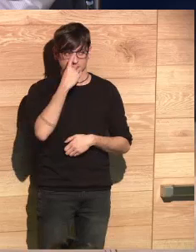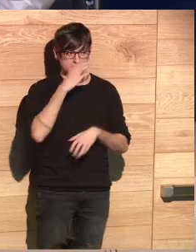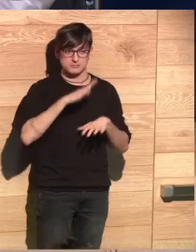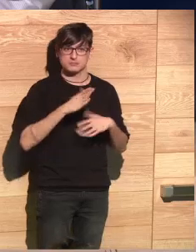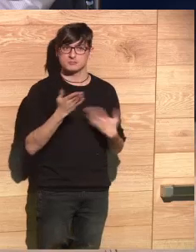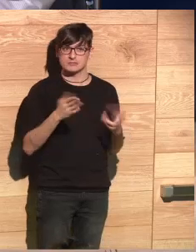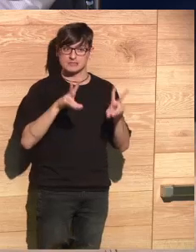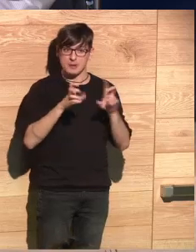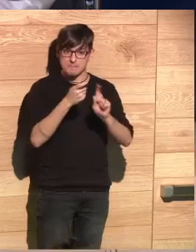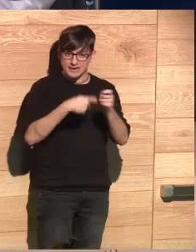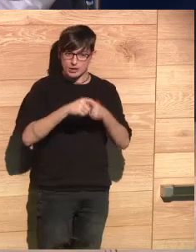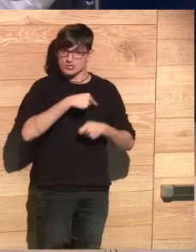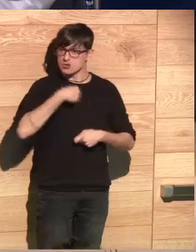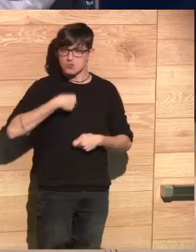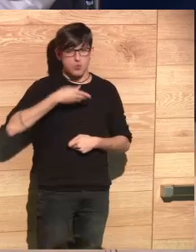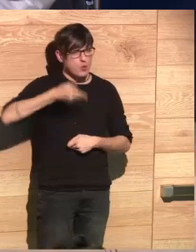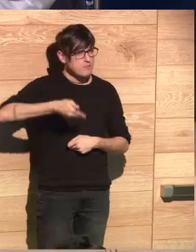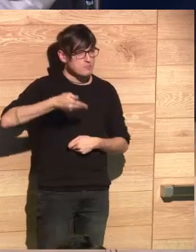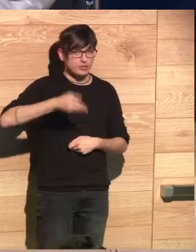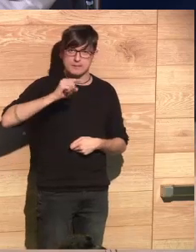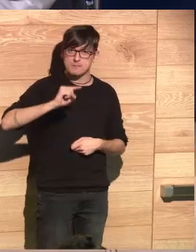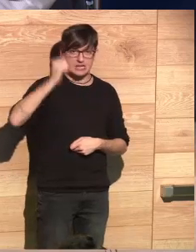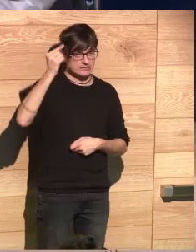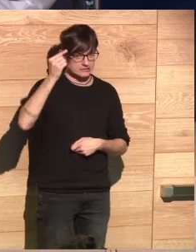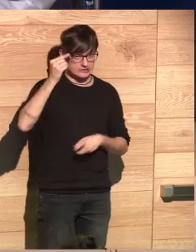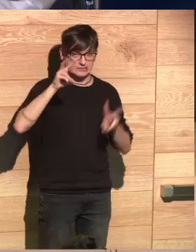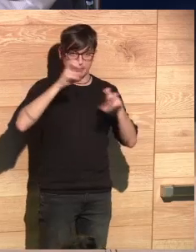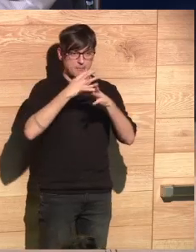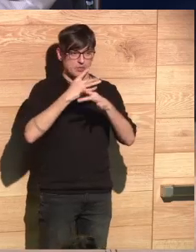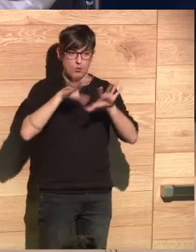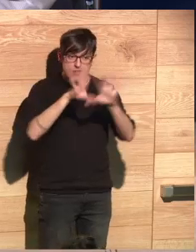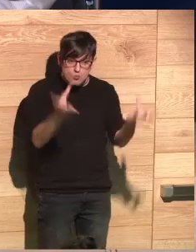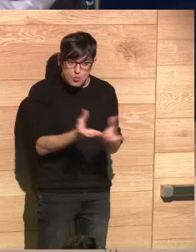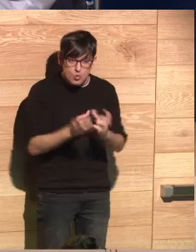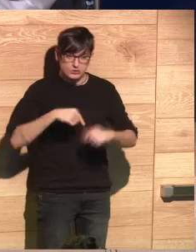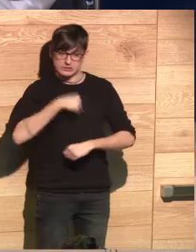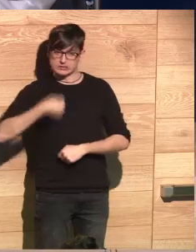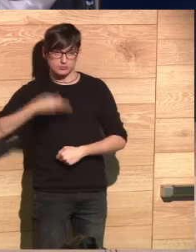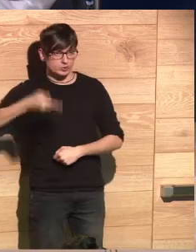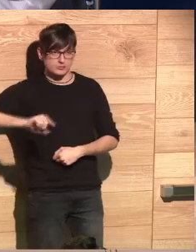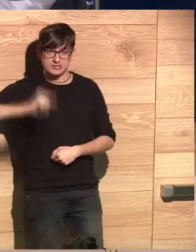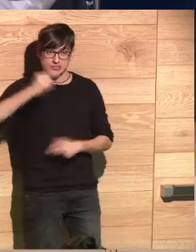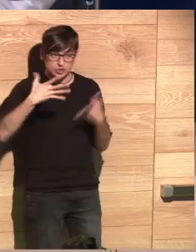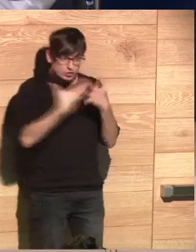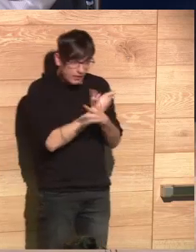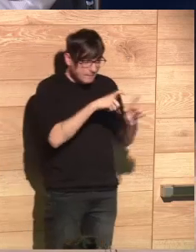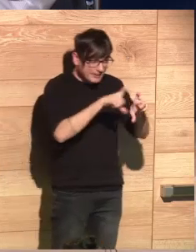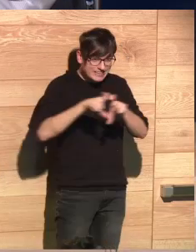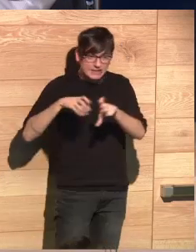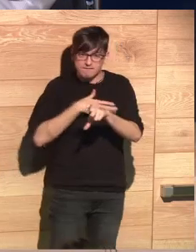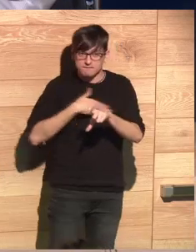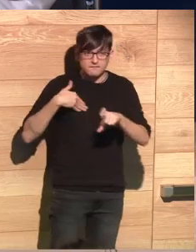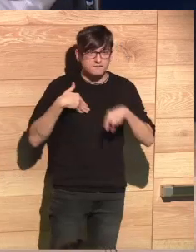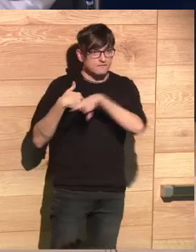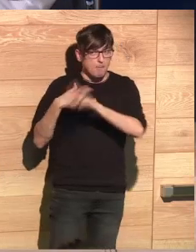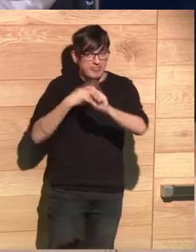sepa, el mercado chino es uno de los mercados más importantes, el mercado más importante y más grande de videojuegos del mundo, ahora mismo. O sea, todas las empresas quieren llegar allí. Entonces,